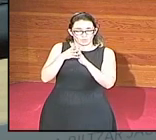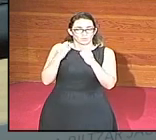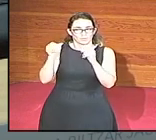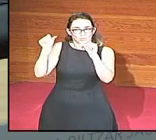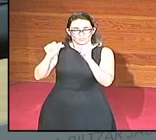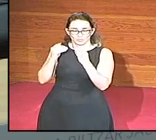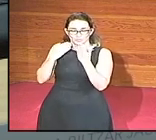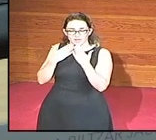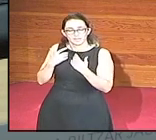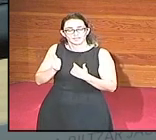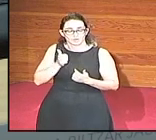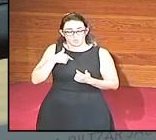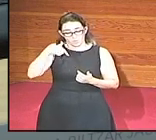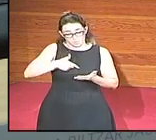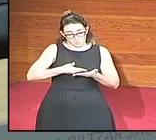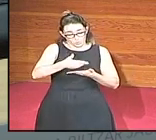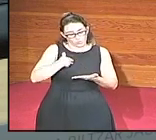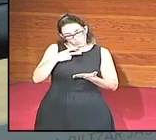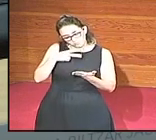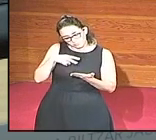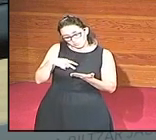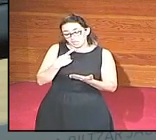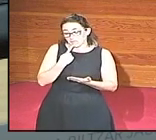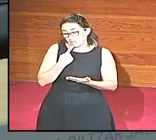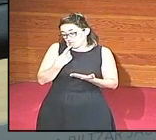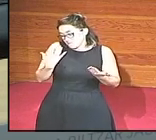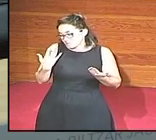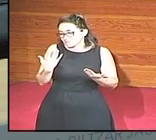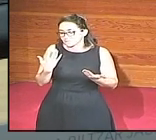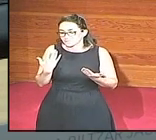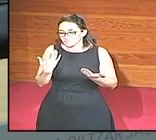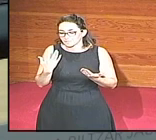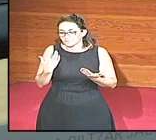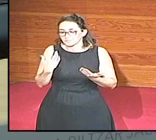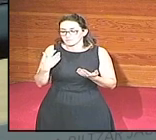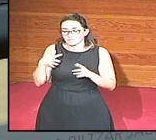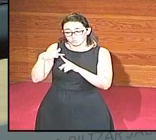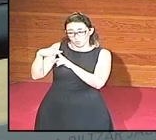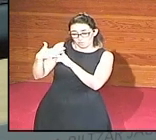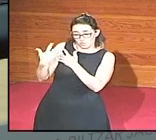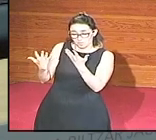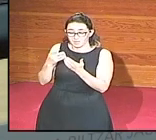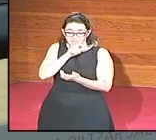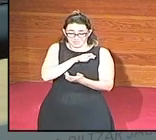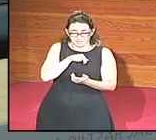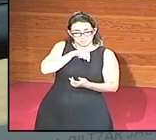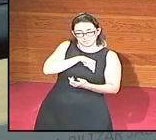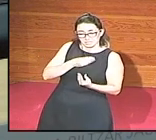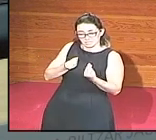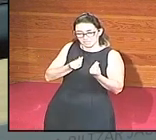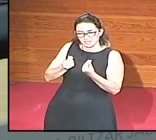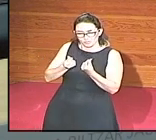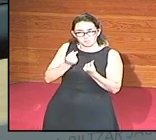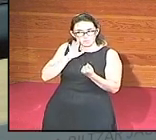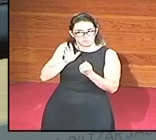en el periódico que parece que la sensación que se tiene sobre esta situación es que va a continuar, que